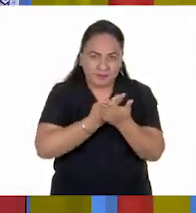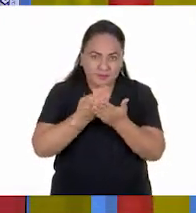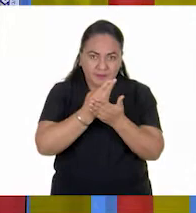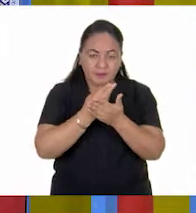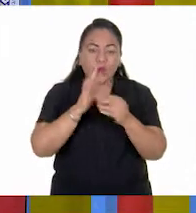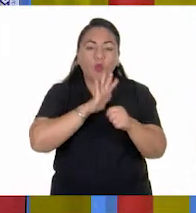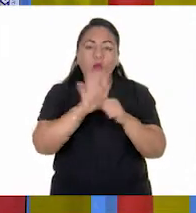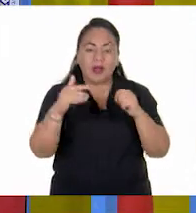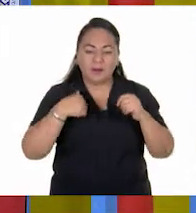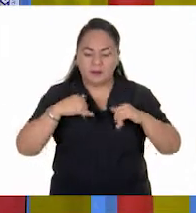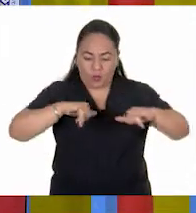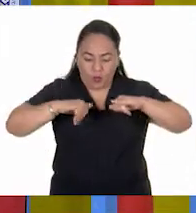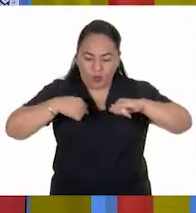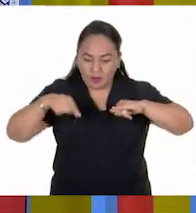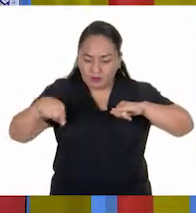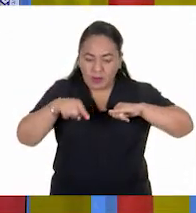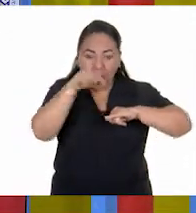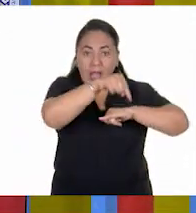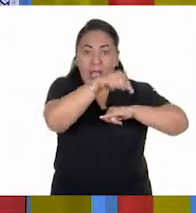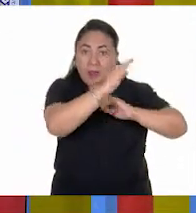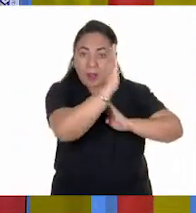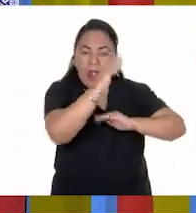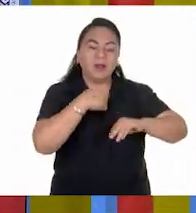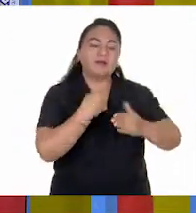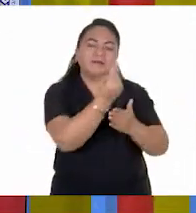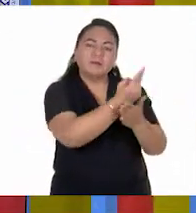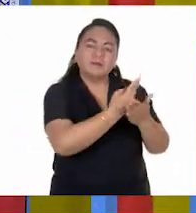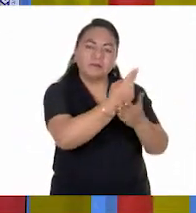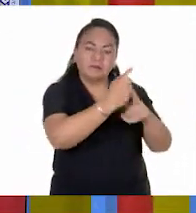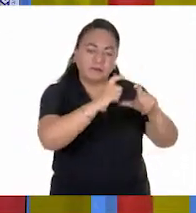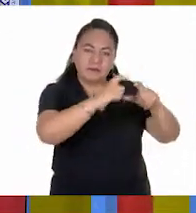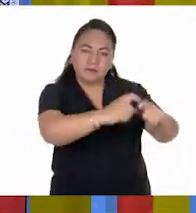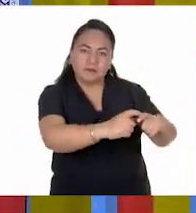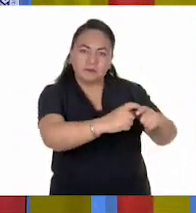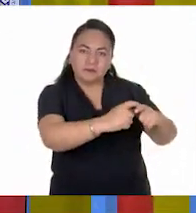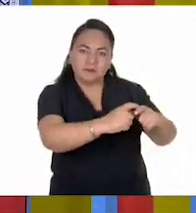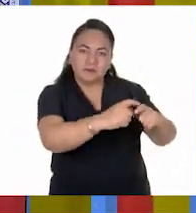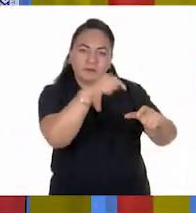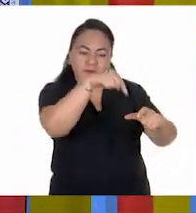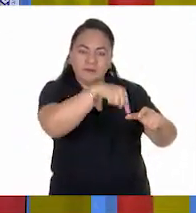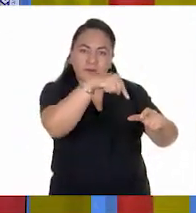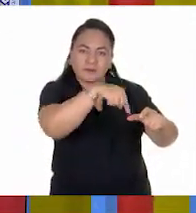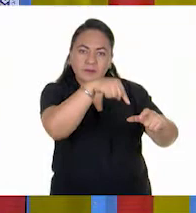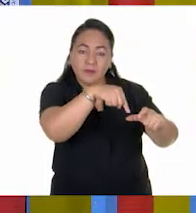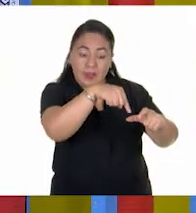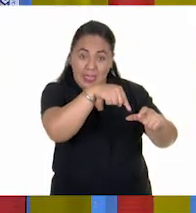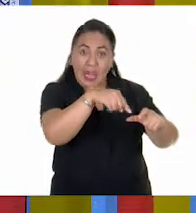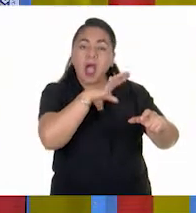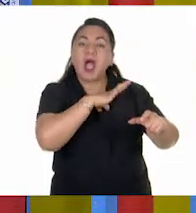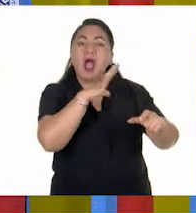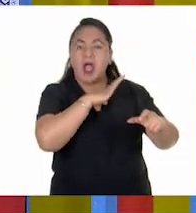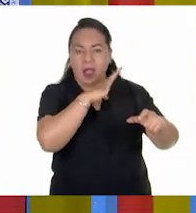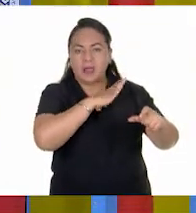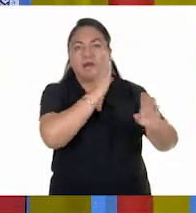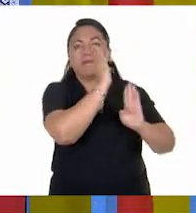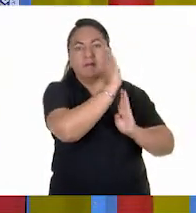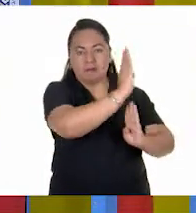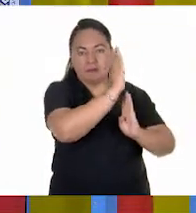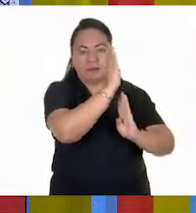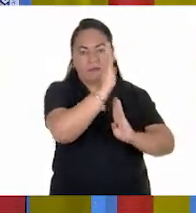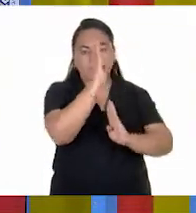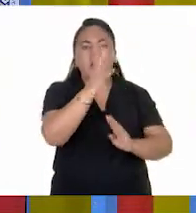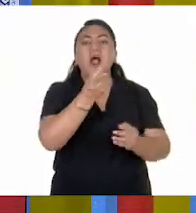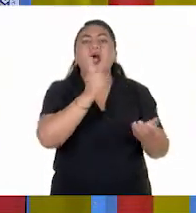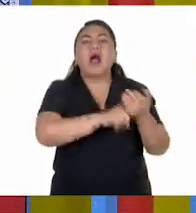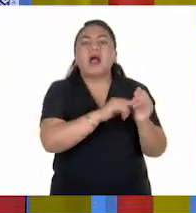en algún punto de mi croquis, lo que le voy a decir a las personas que lo observen es que en ese lugar hay